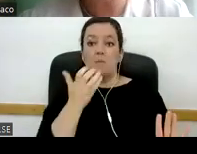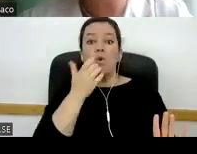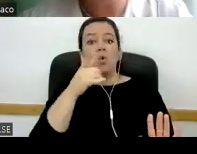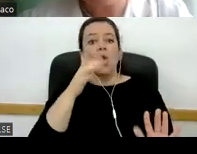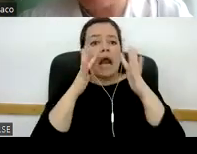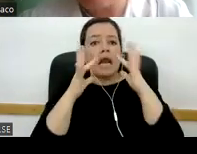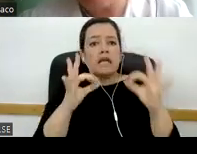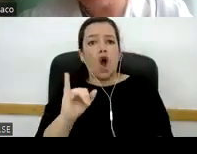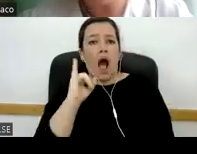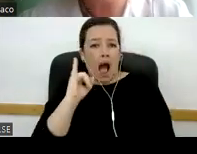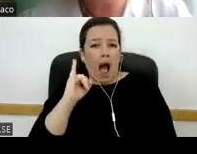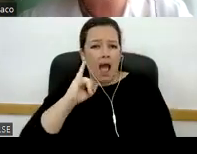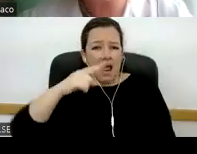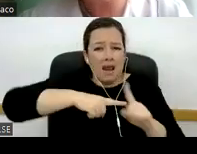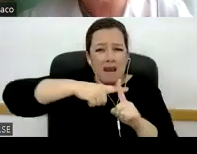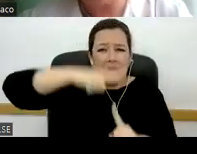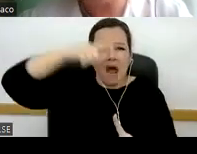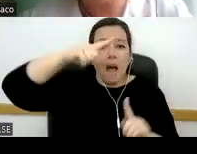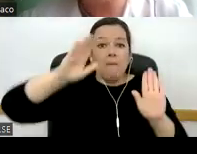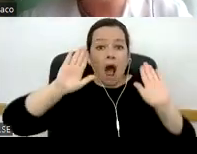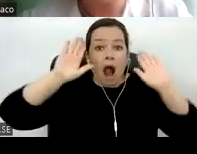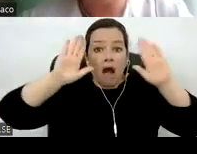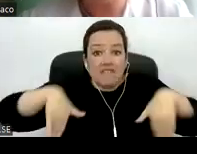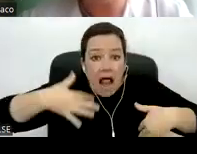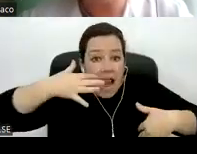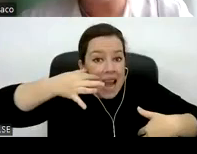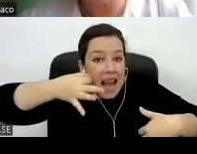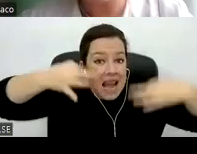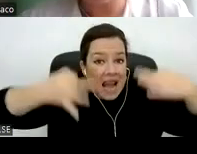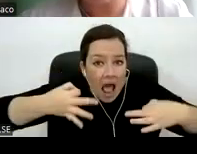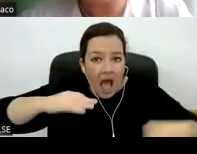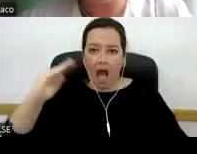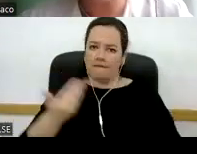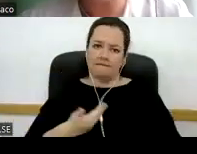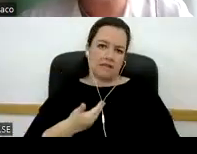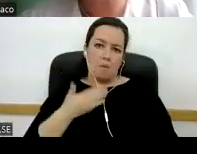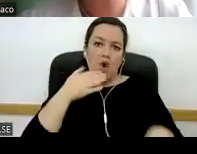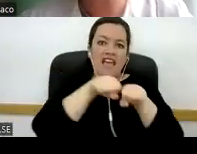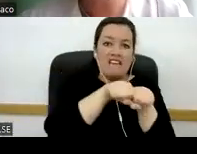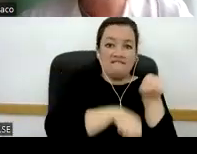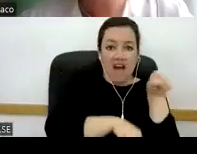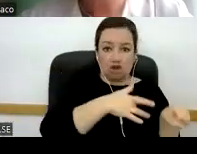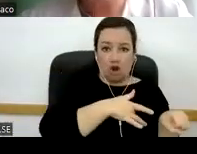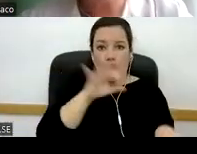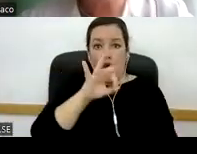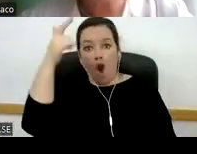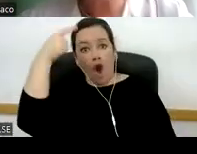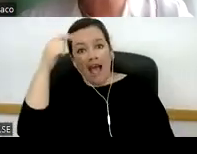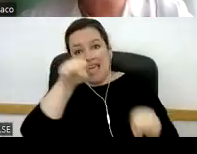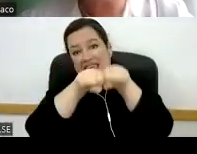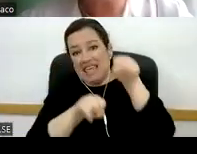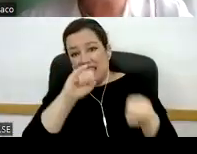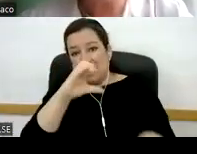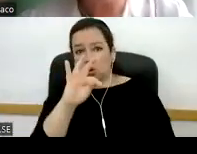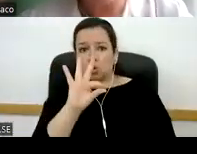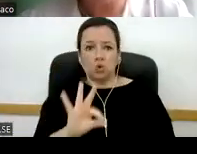riesgo cardiovascular muy elevado, eso no significa que sí o sí vayamos a tener un evento cardiovascular, infarto o ictus, como decíamos, de la misma manera